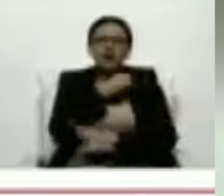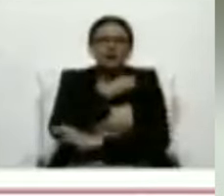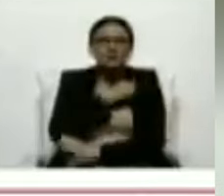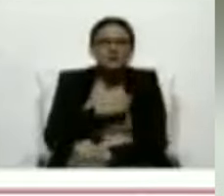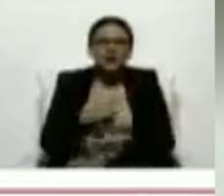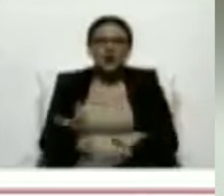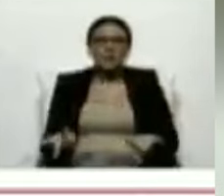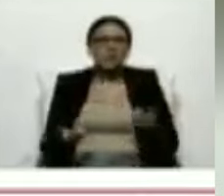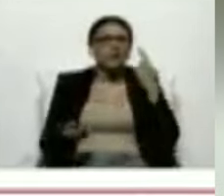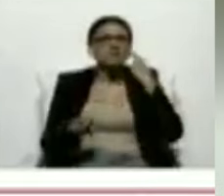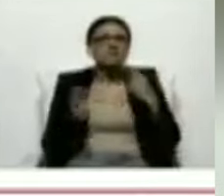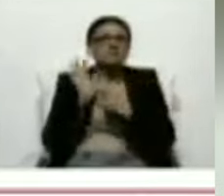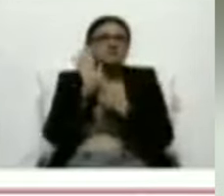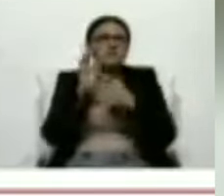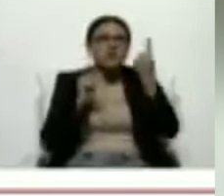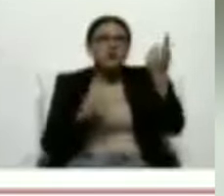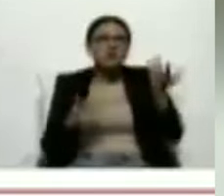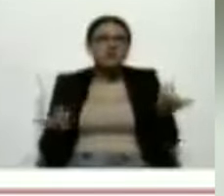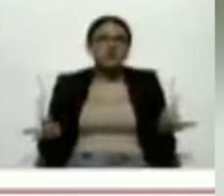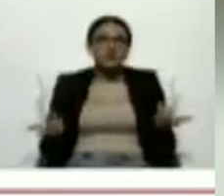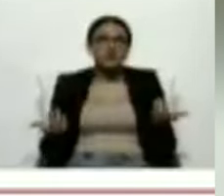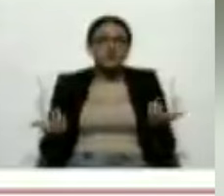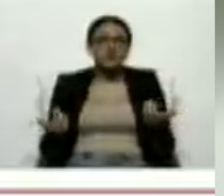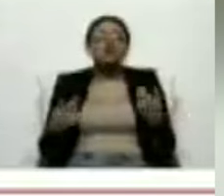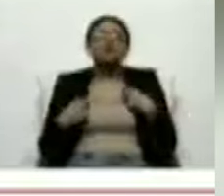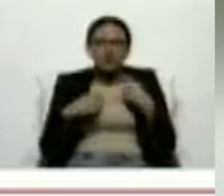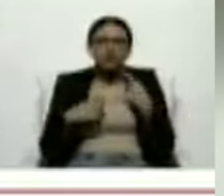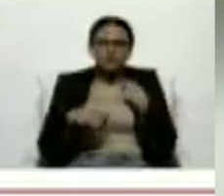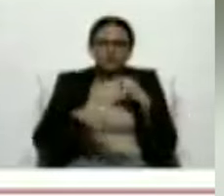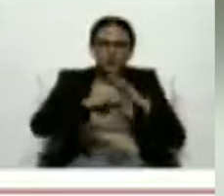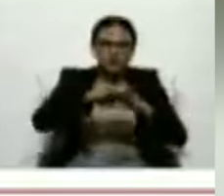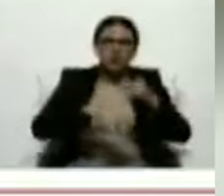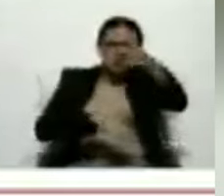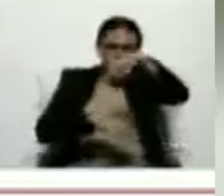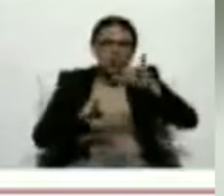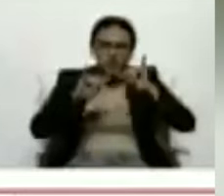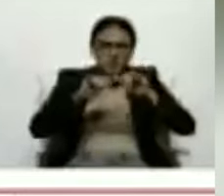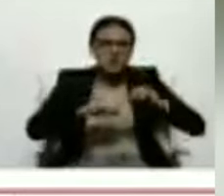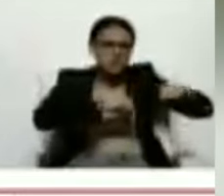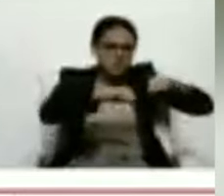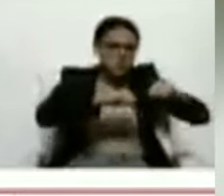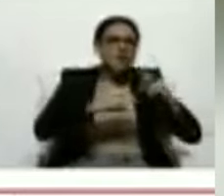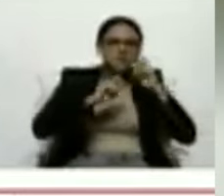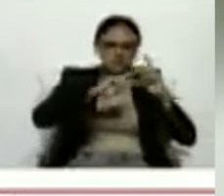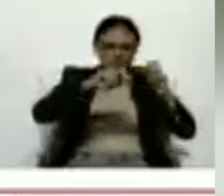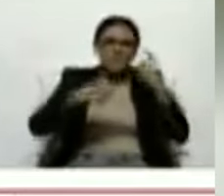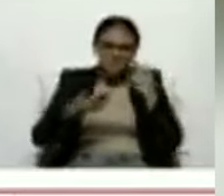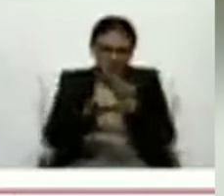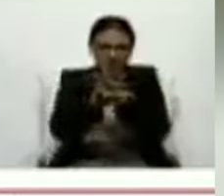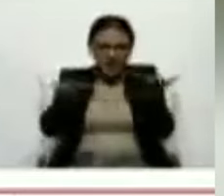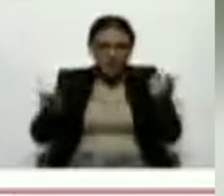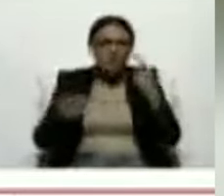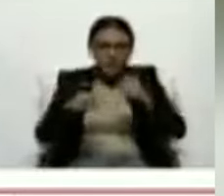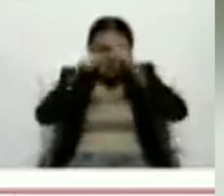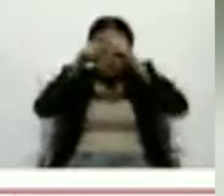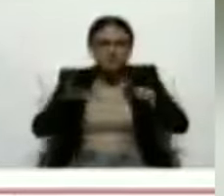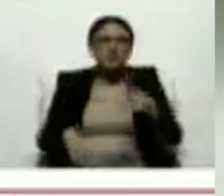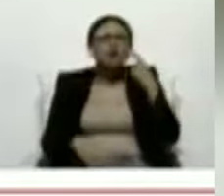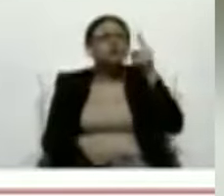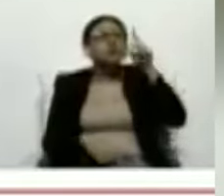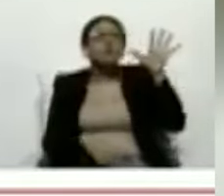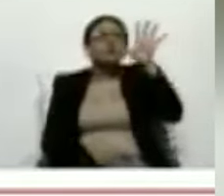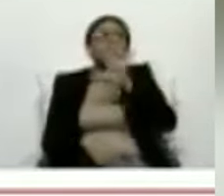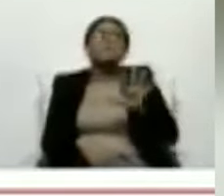impugnar las elecciones en México la página se llama Ley y orden América legionario A qué página se les parece